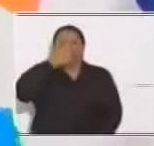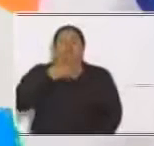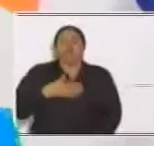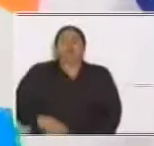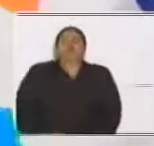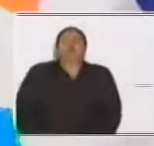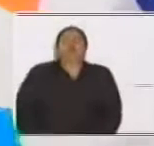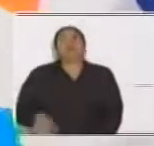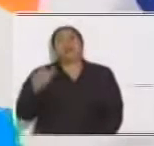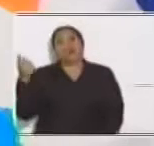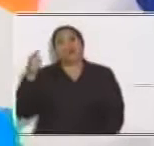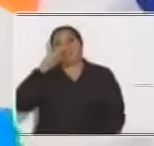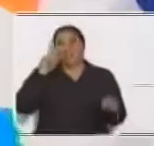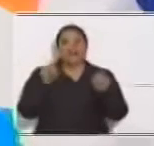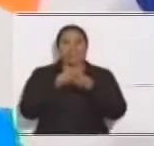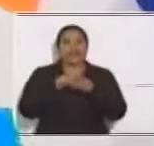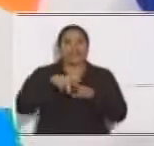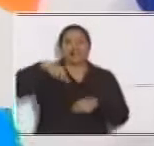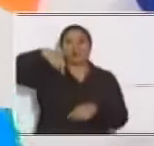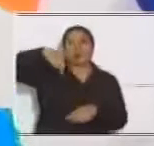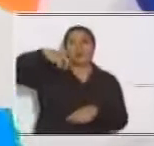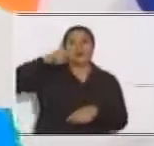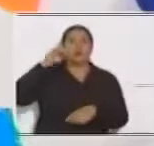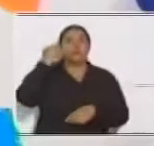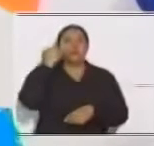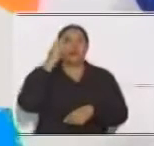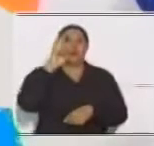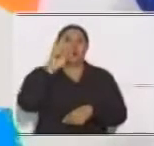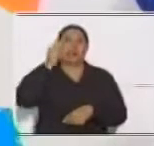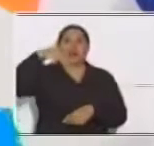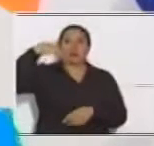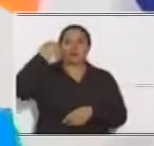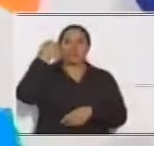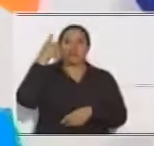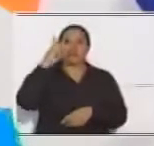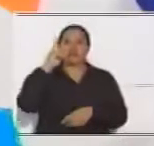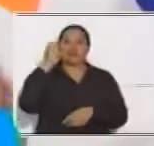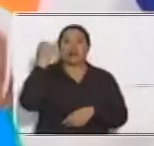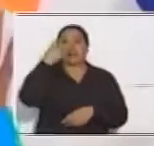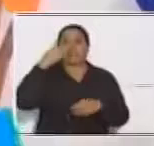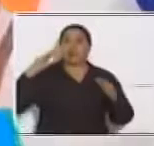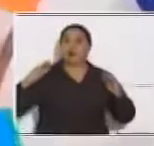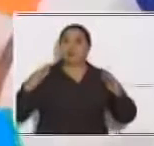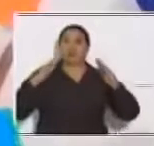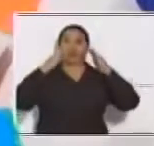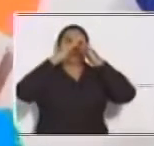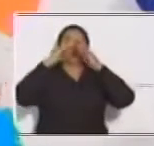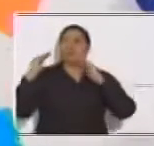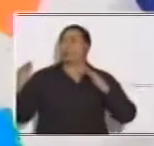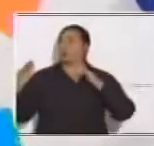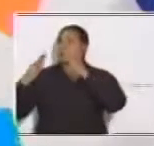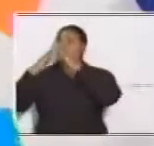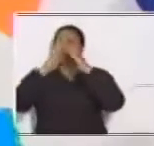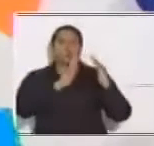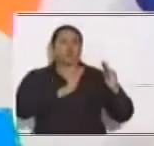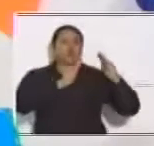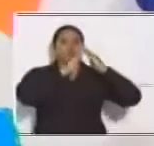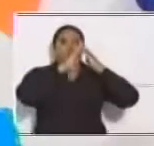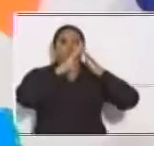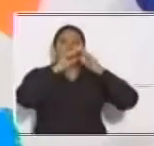Las pirámides que usaban ¿cómo? ¿Para qué usaban las pirámides? ¿Quién me puede decir? Hay varias teorías,